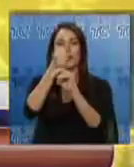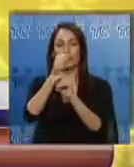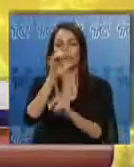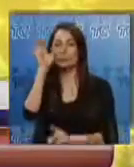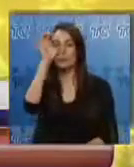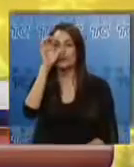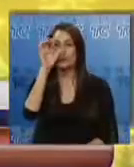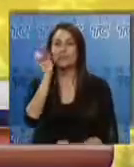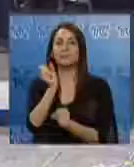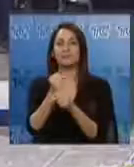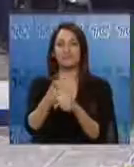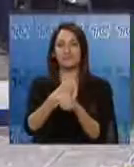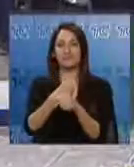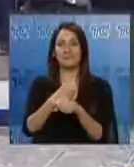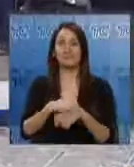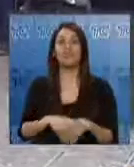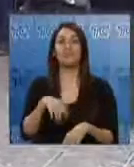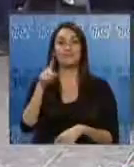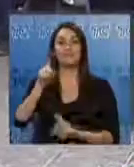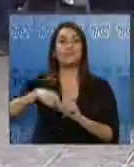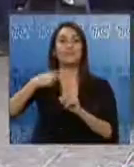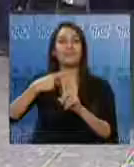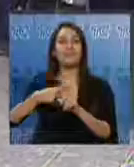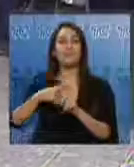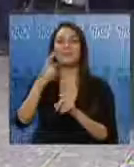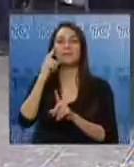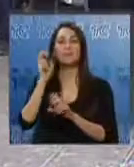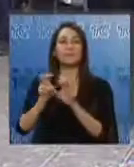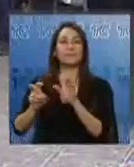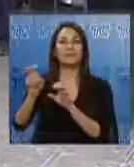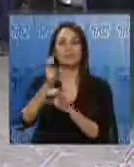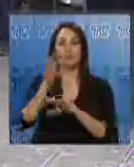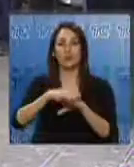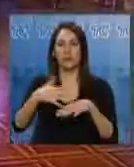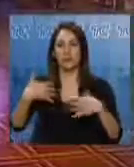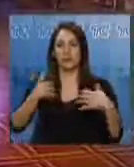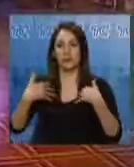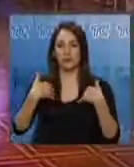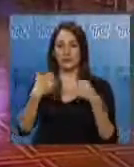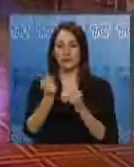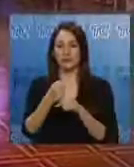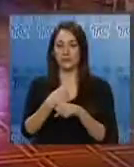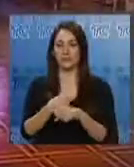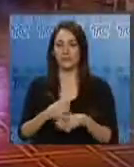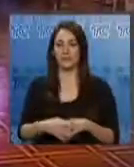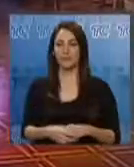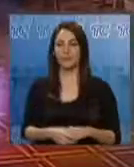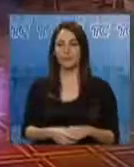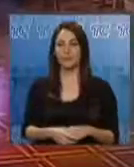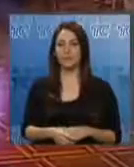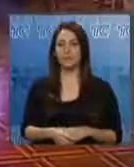y realizaciones. A esto se sumaron los recorridos teatralizados en los salones del palacio.